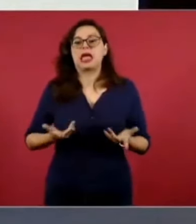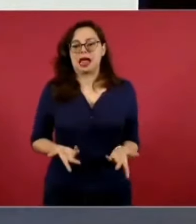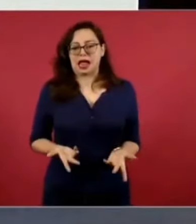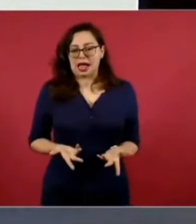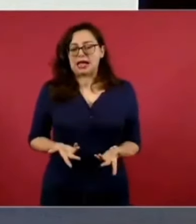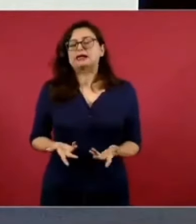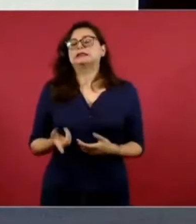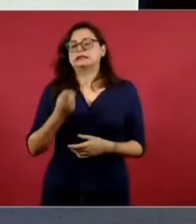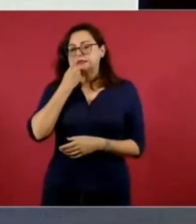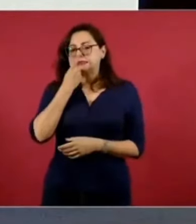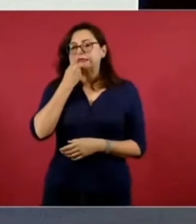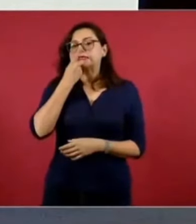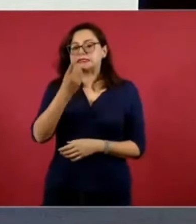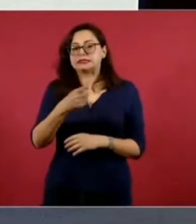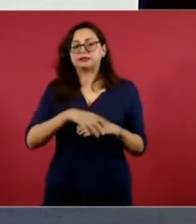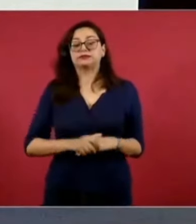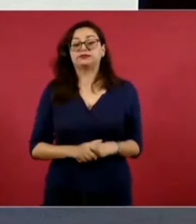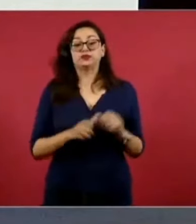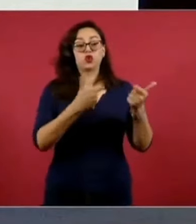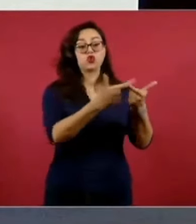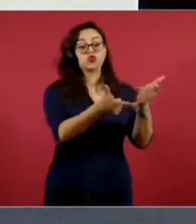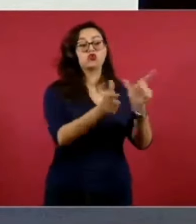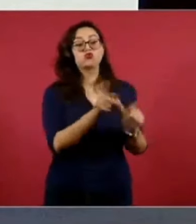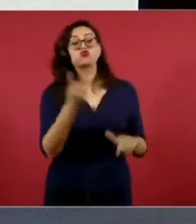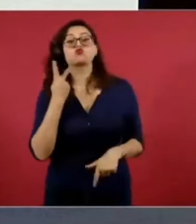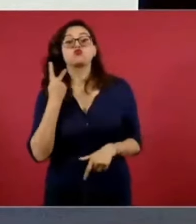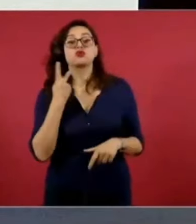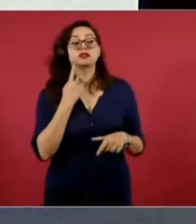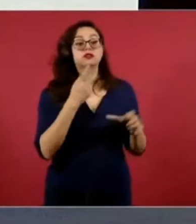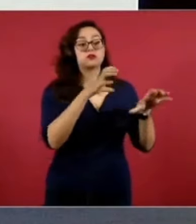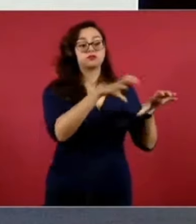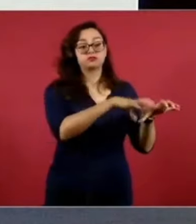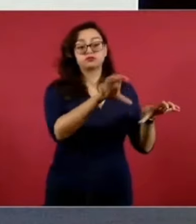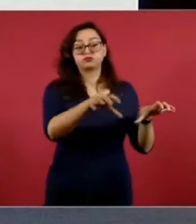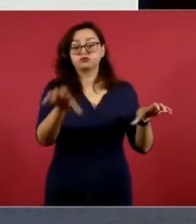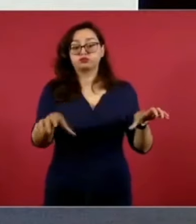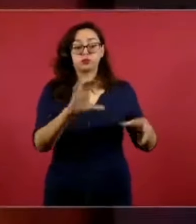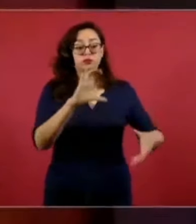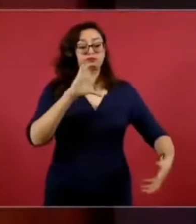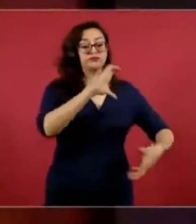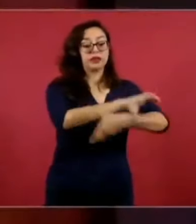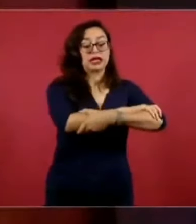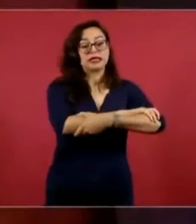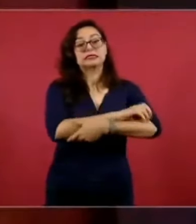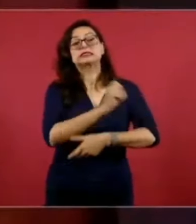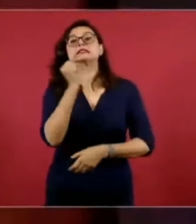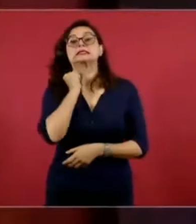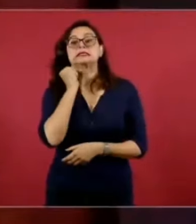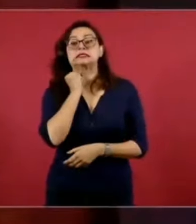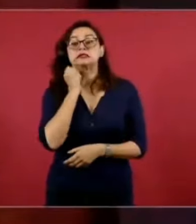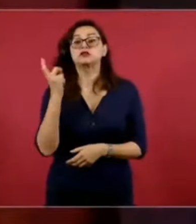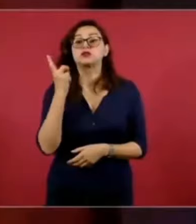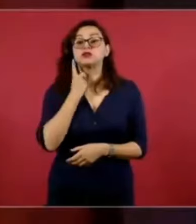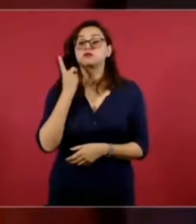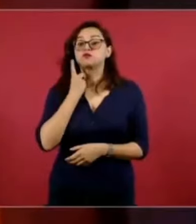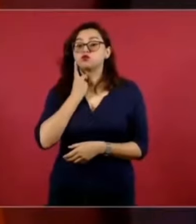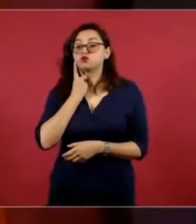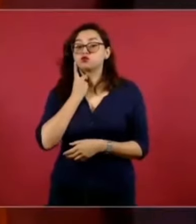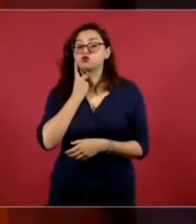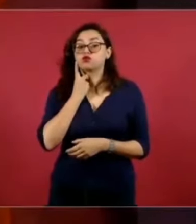dice a la coalición le serán asignados el número de senadores y diputados por el por el principio de